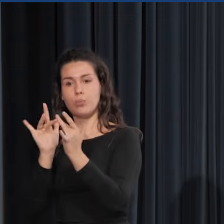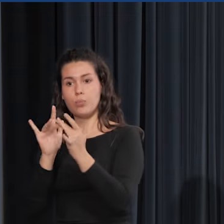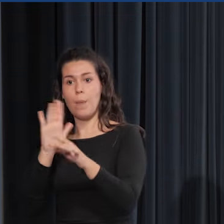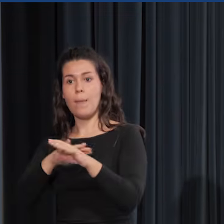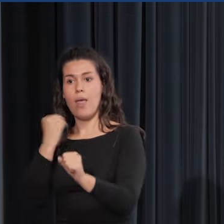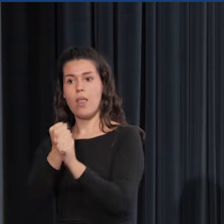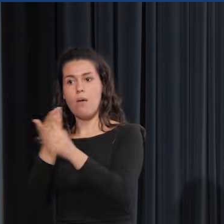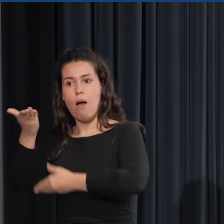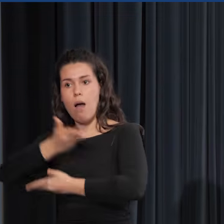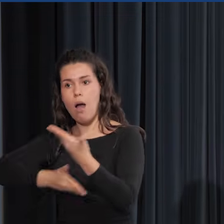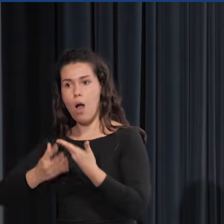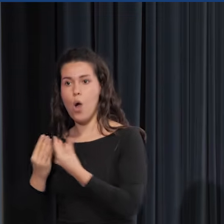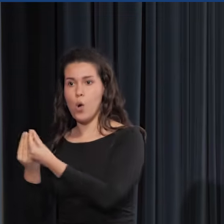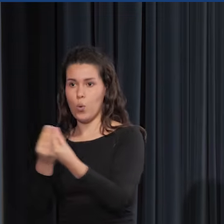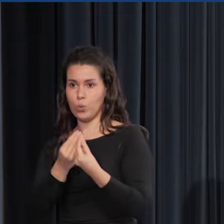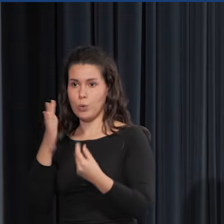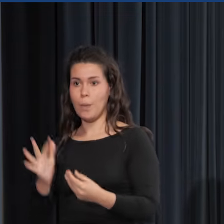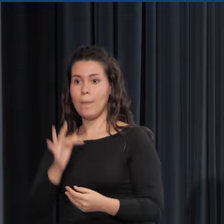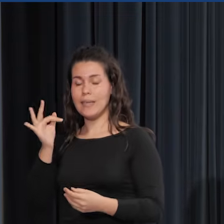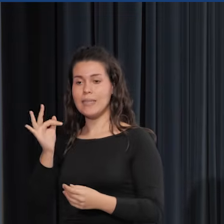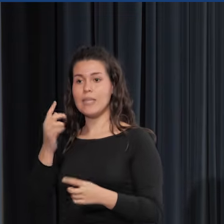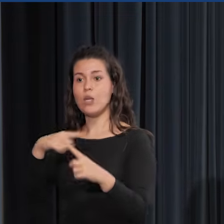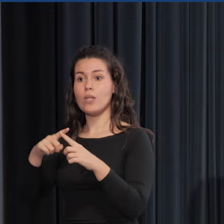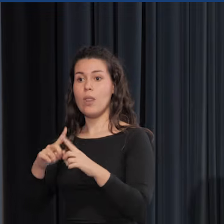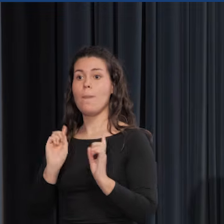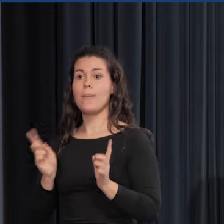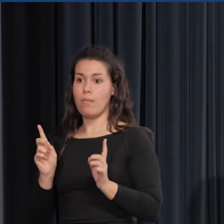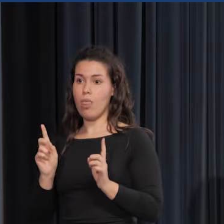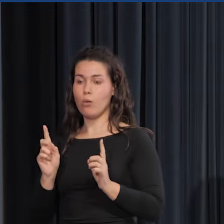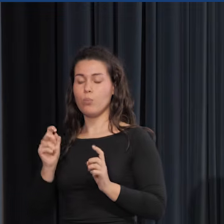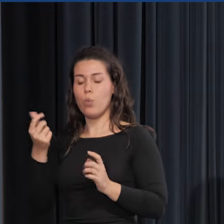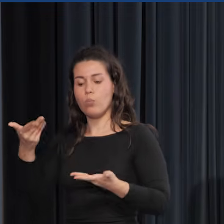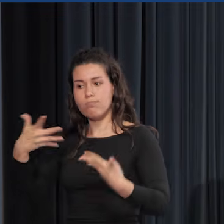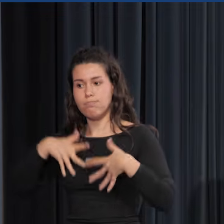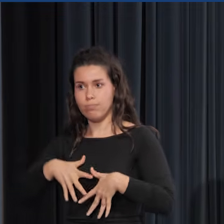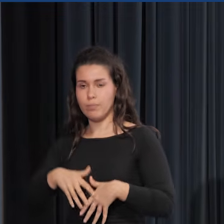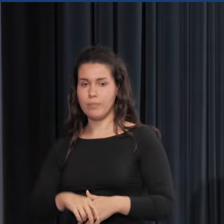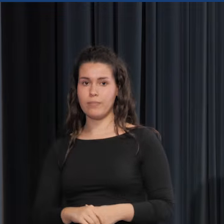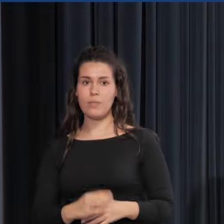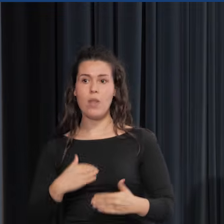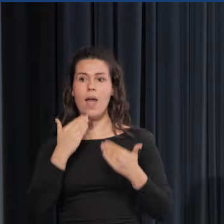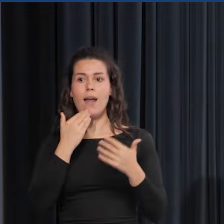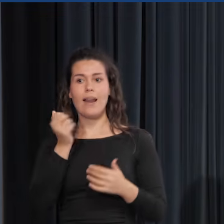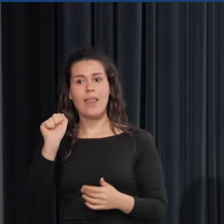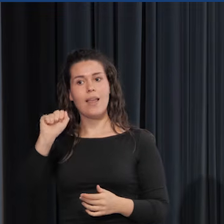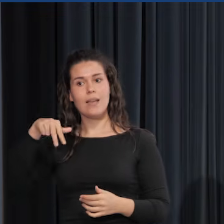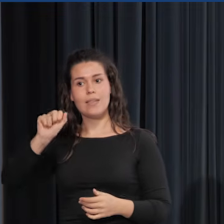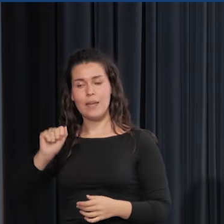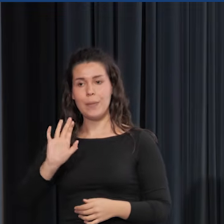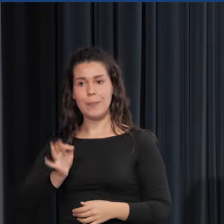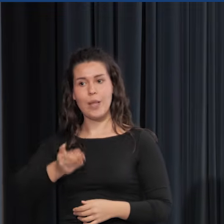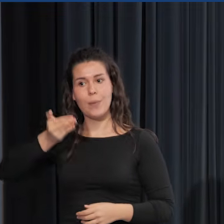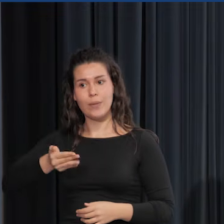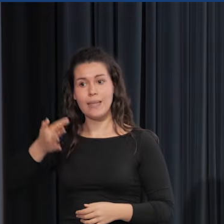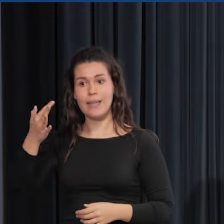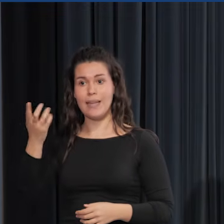llegar a que interioricen esa cultura preventiva en el sector preventivo. Muchas gracias, Ana. Sí, es importante también dar